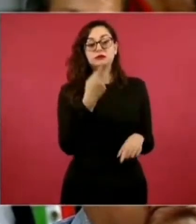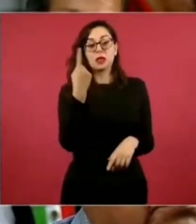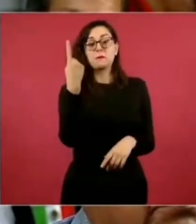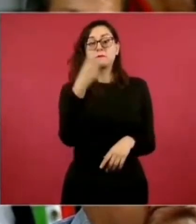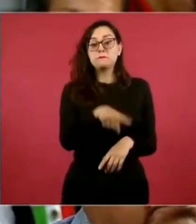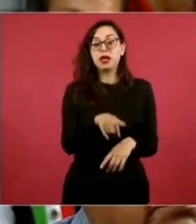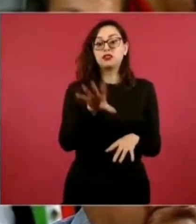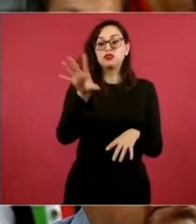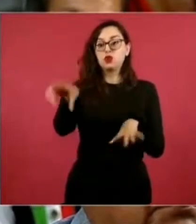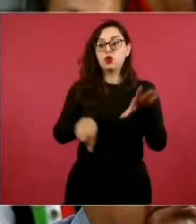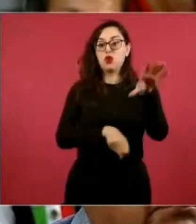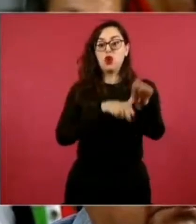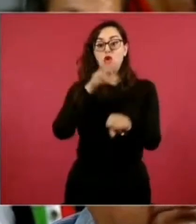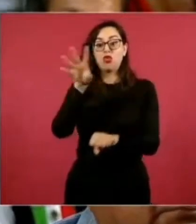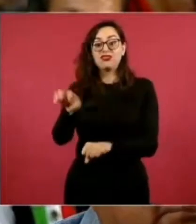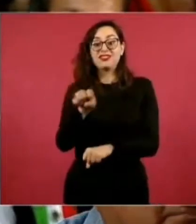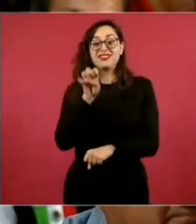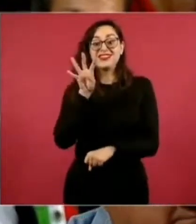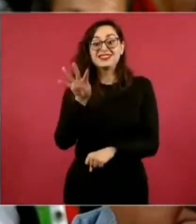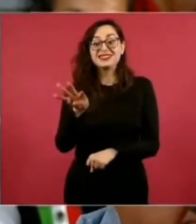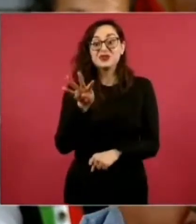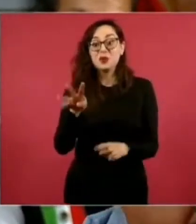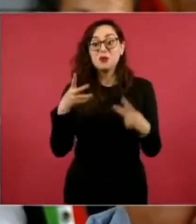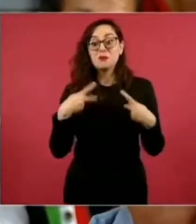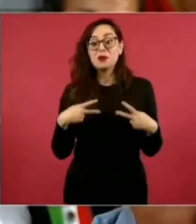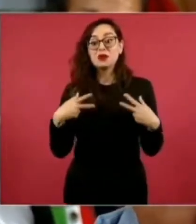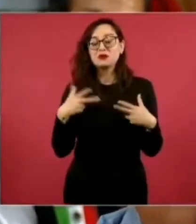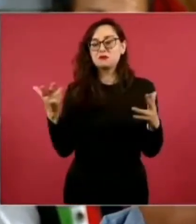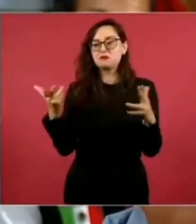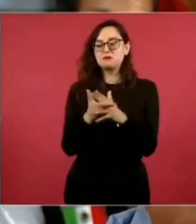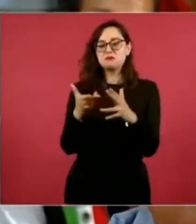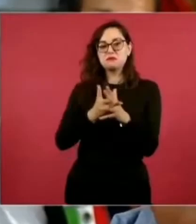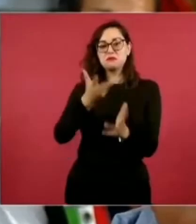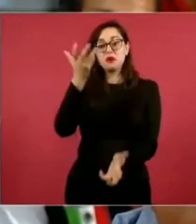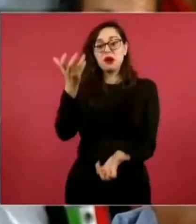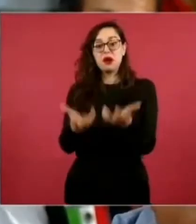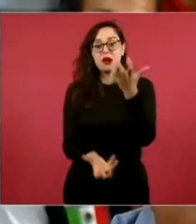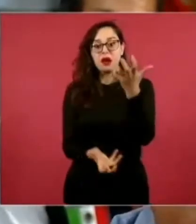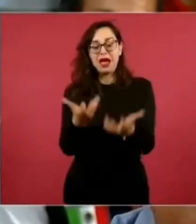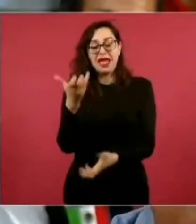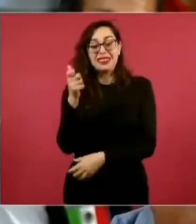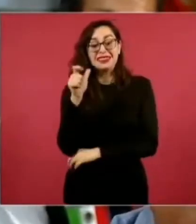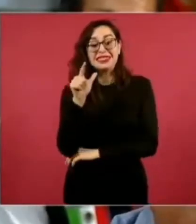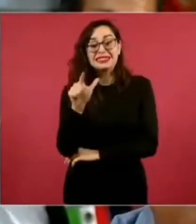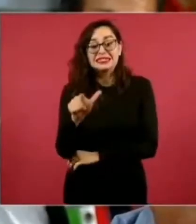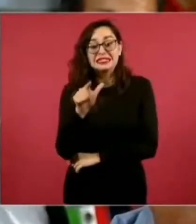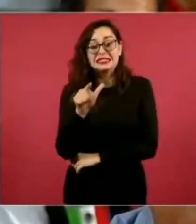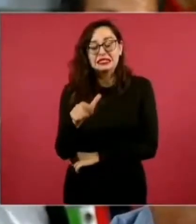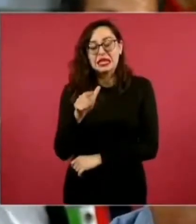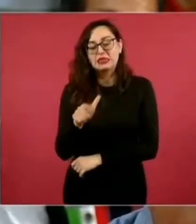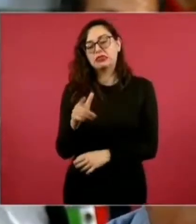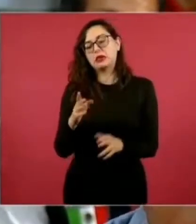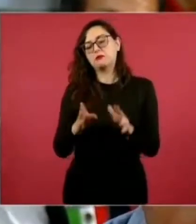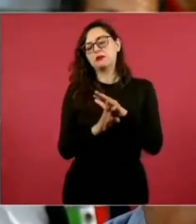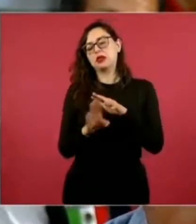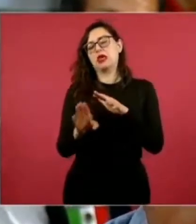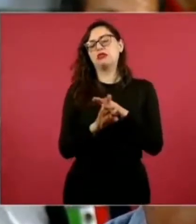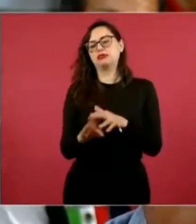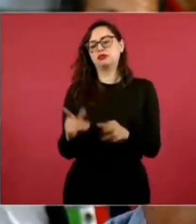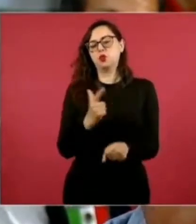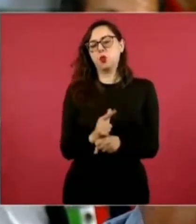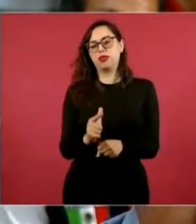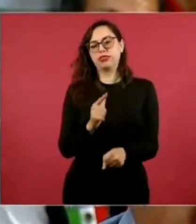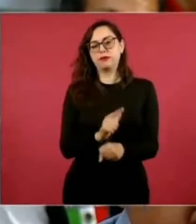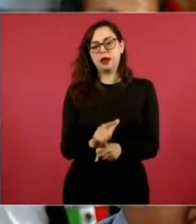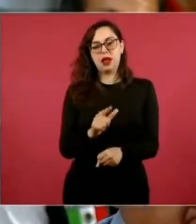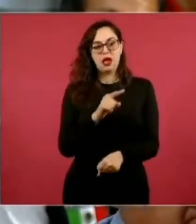19 personas, de las cuales 17 eran migrantes guatemaltecos y donde todavía ni siquiera, nunca hubo una